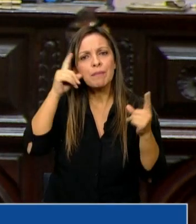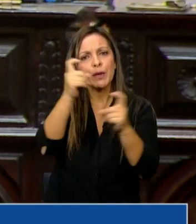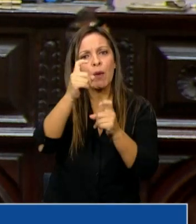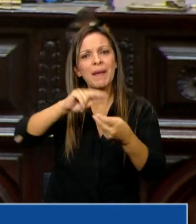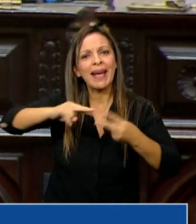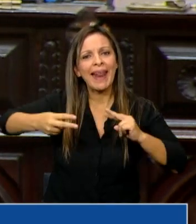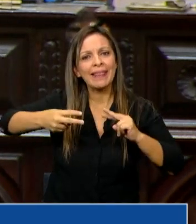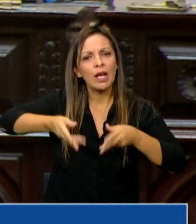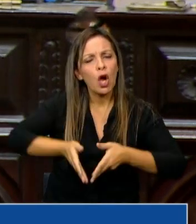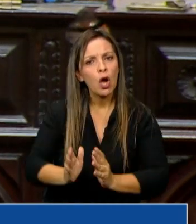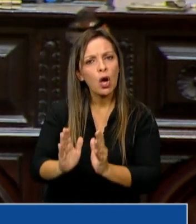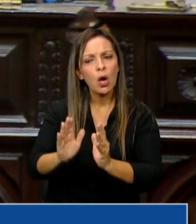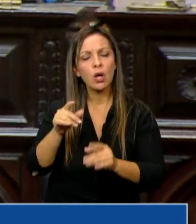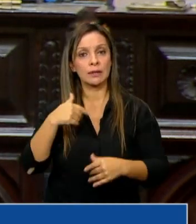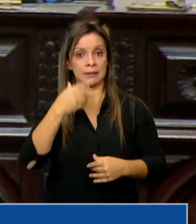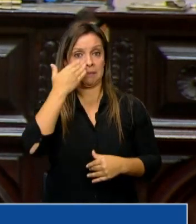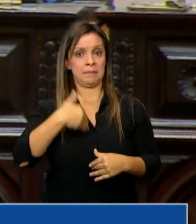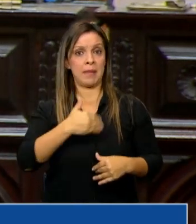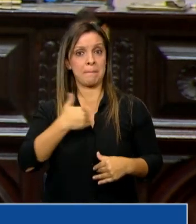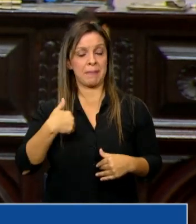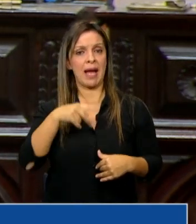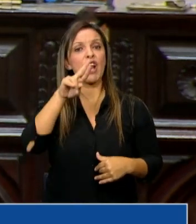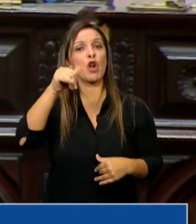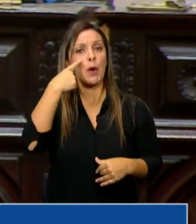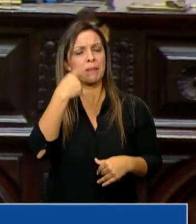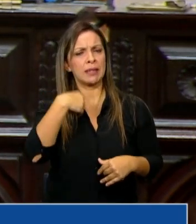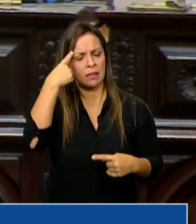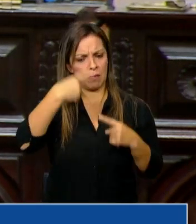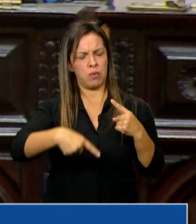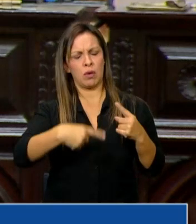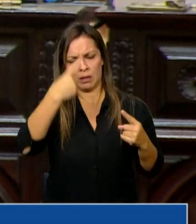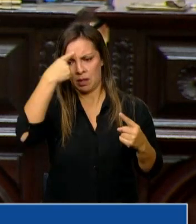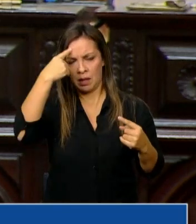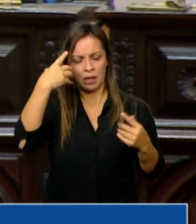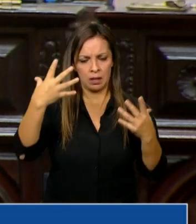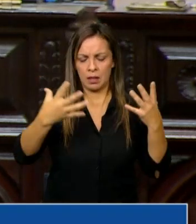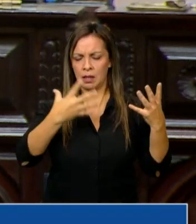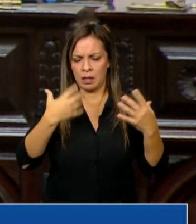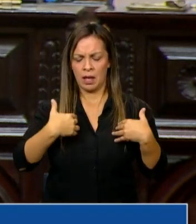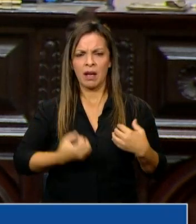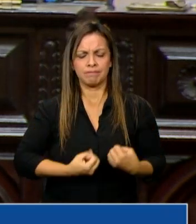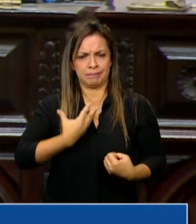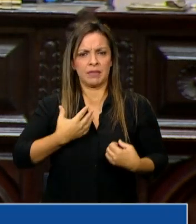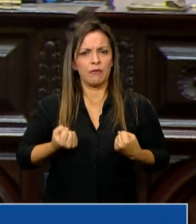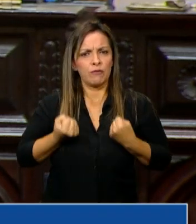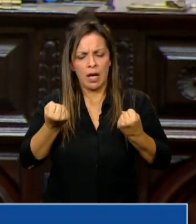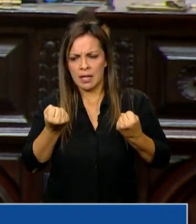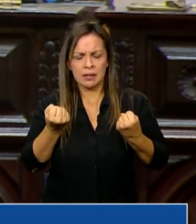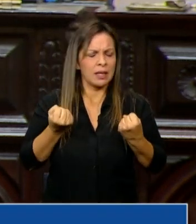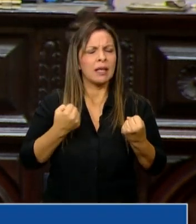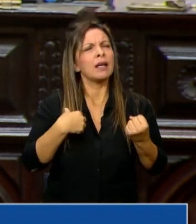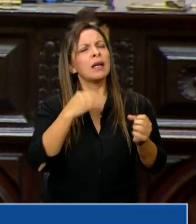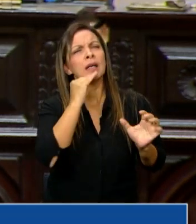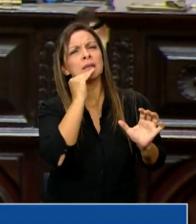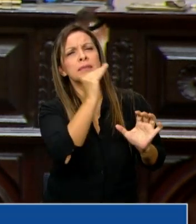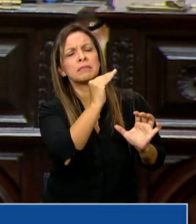genético. Romy sigue en shock, pero la pregunta se mantiene latente. Sacando fuerzas de algún lugar, alcanza a